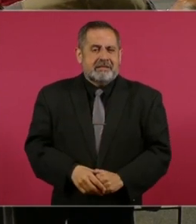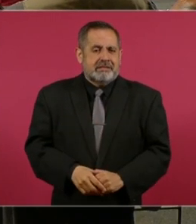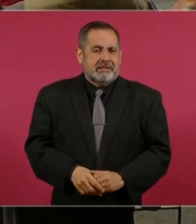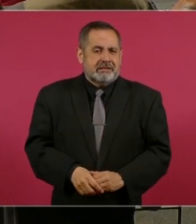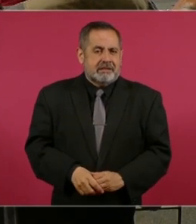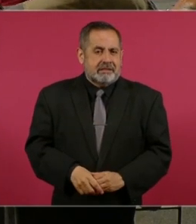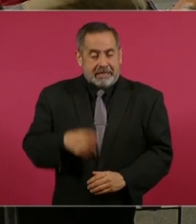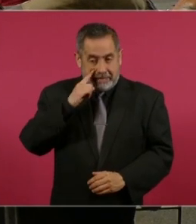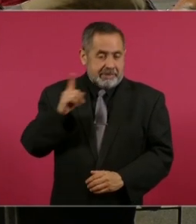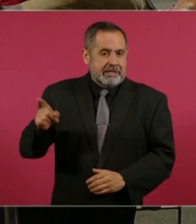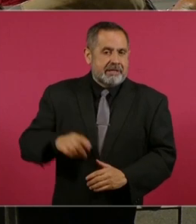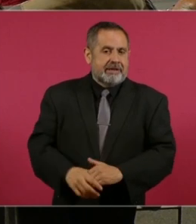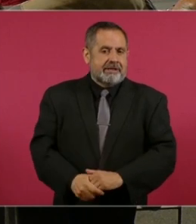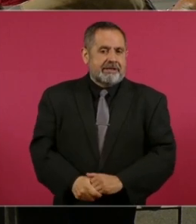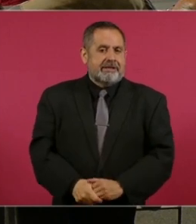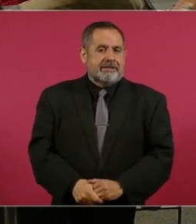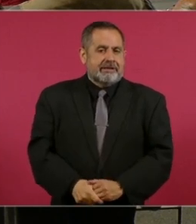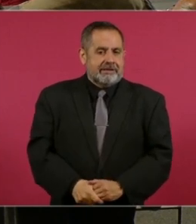Mira,